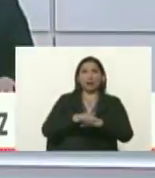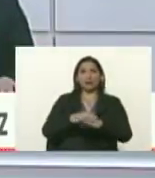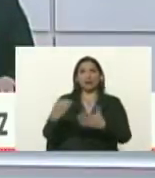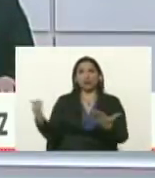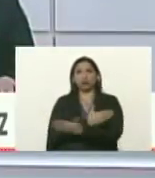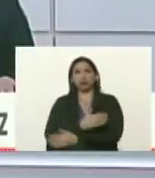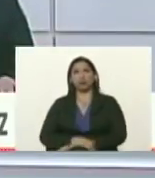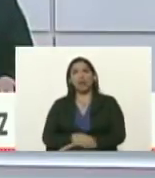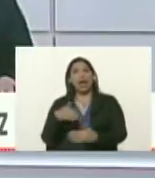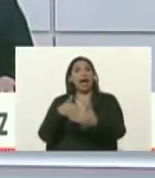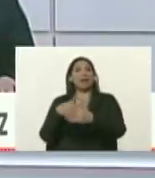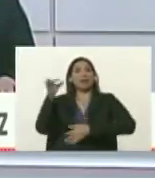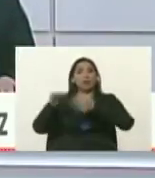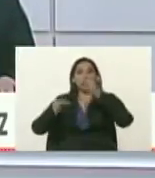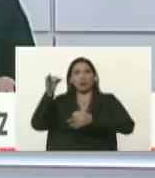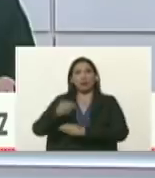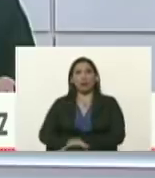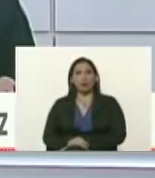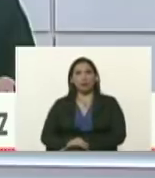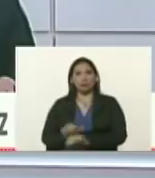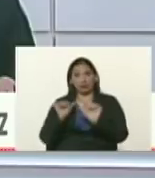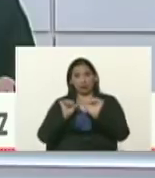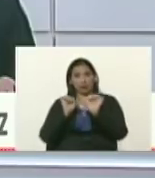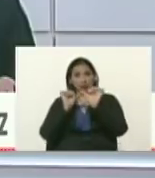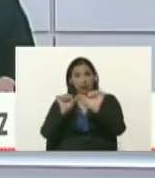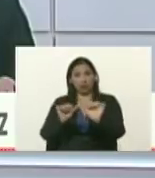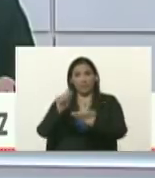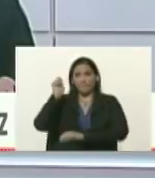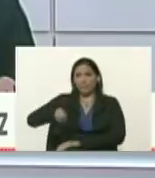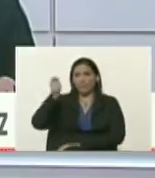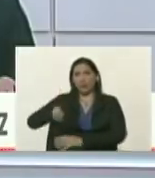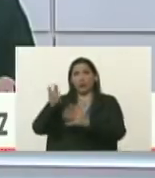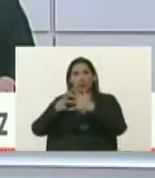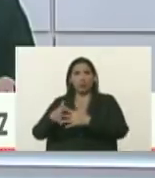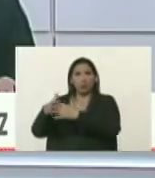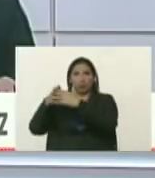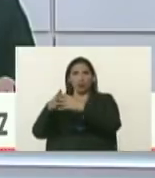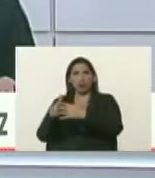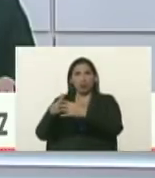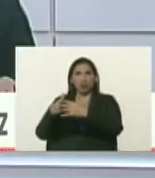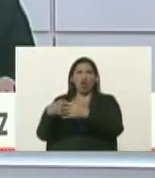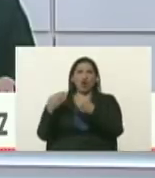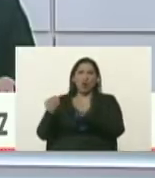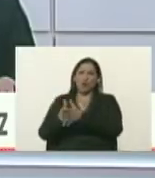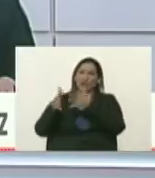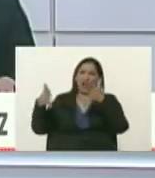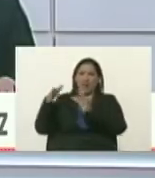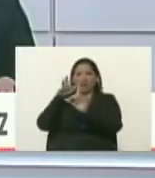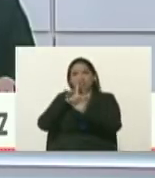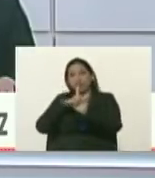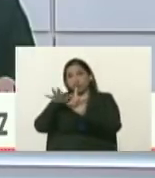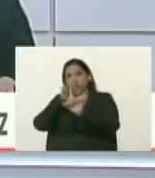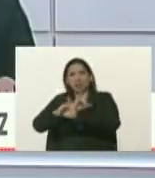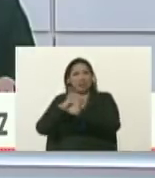y antijurídica que se sigue en las Cortes de los Estados Unidos como una gran trama,